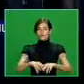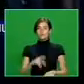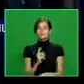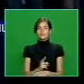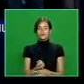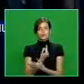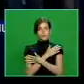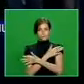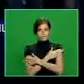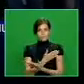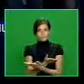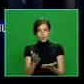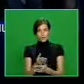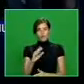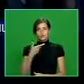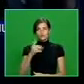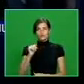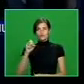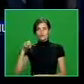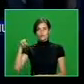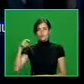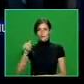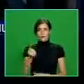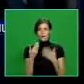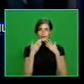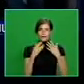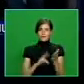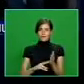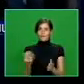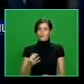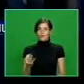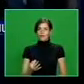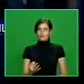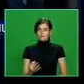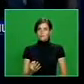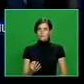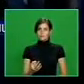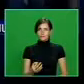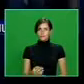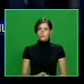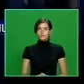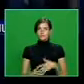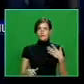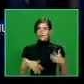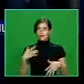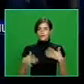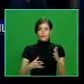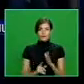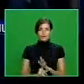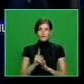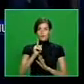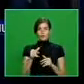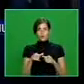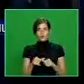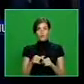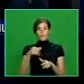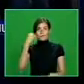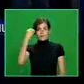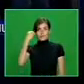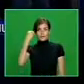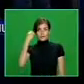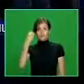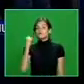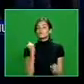los felicito a ustedes allá en chuspa Muchas gracias por esta actividad que han desarrollado y sigan pensando